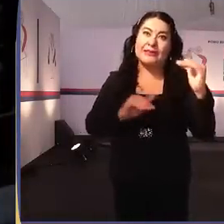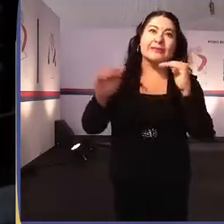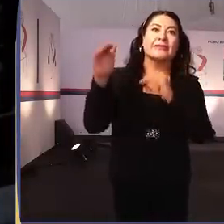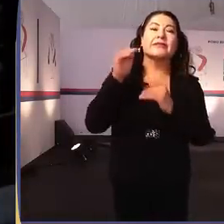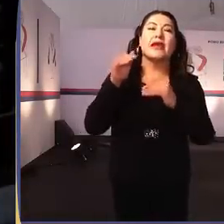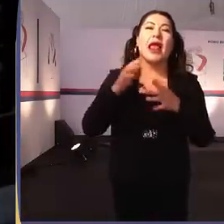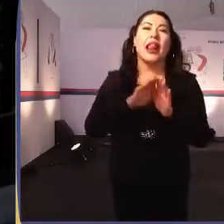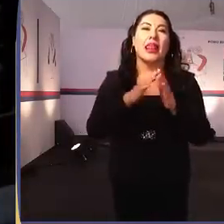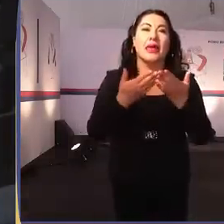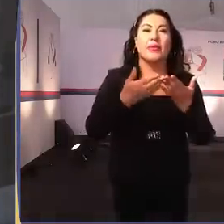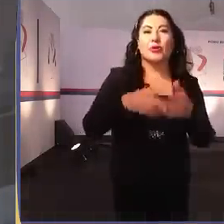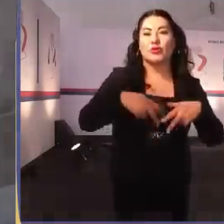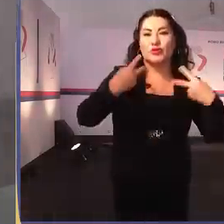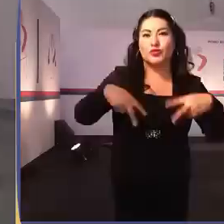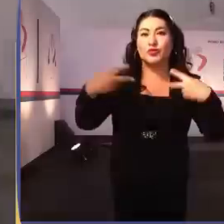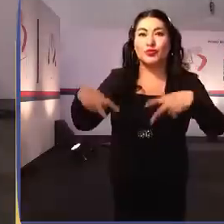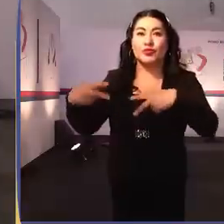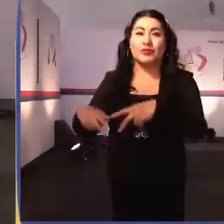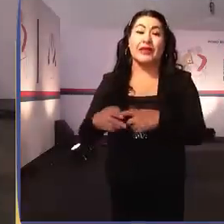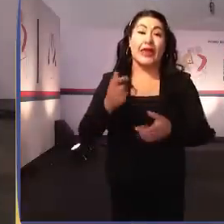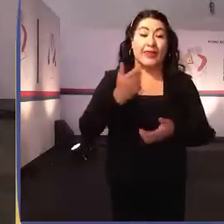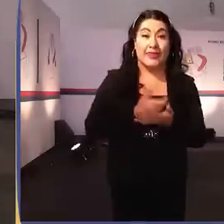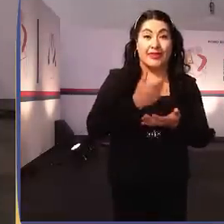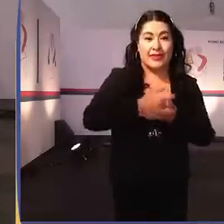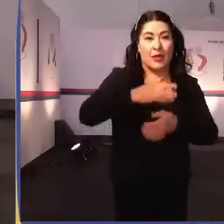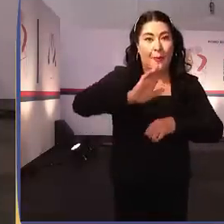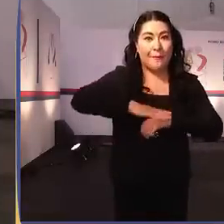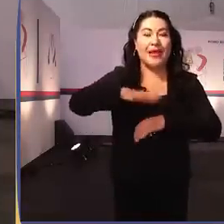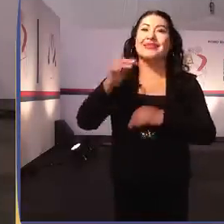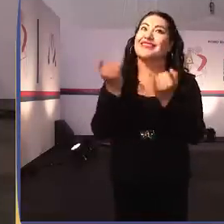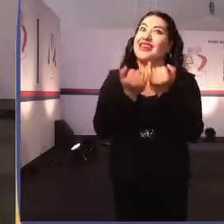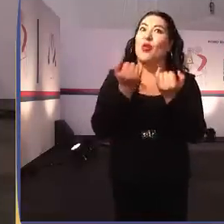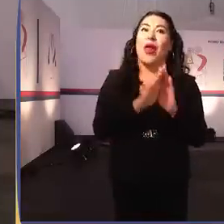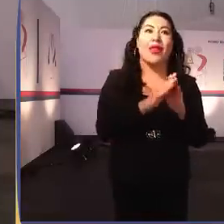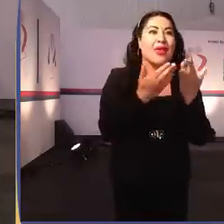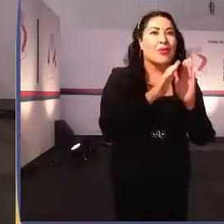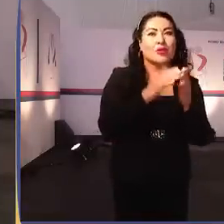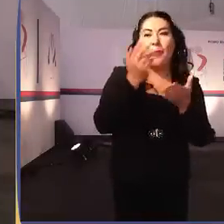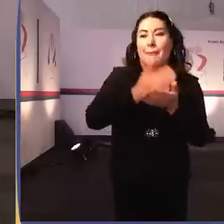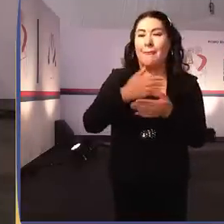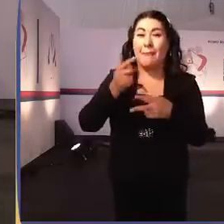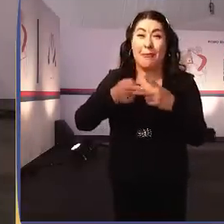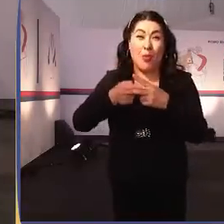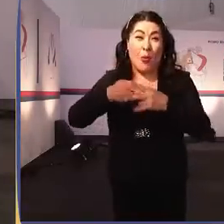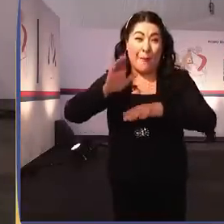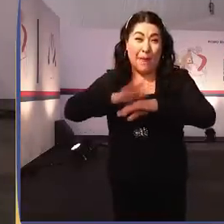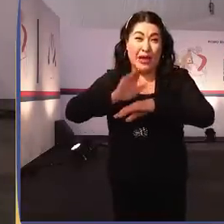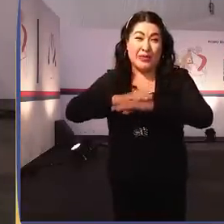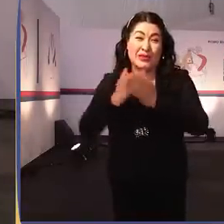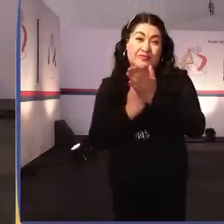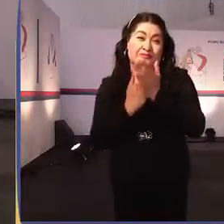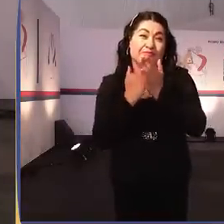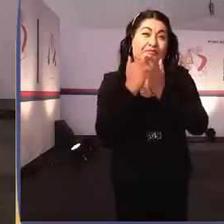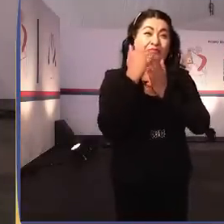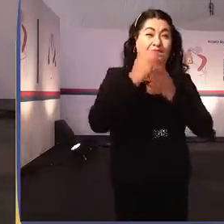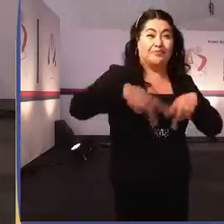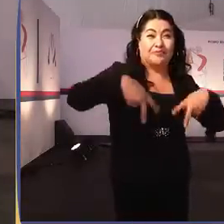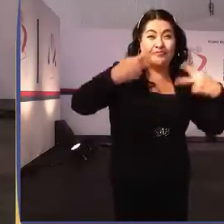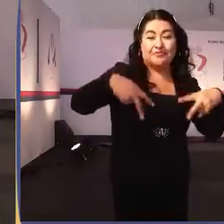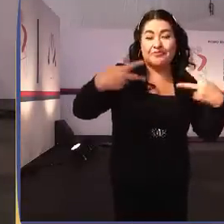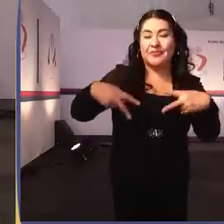Rebasándolas en dinero, pero rebasándolas en número de libros vendidos, que eso es lo apasionante, que